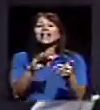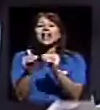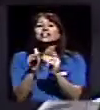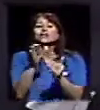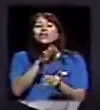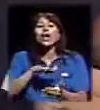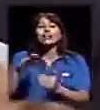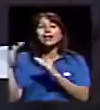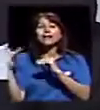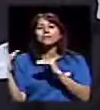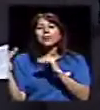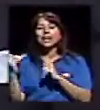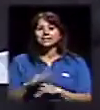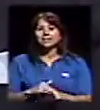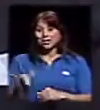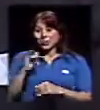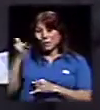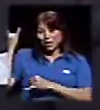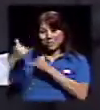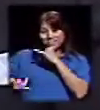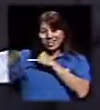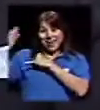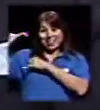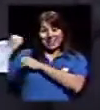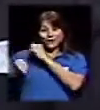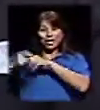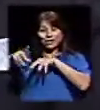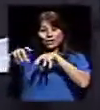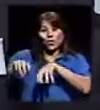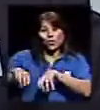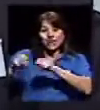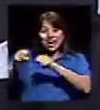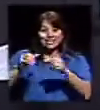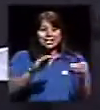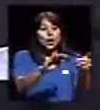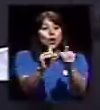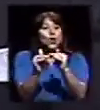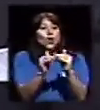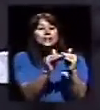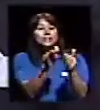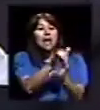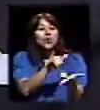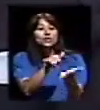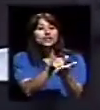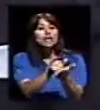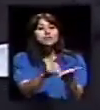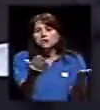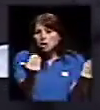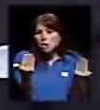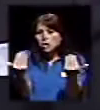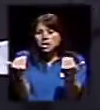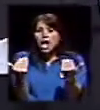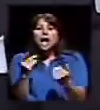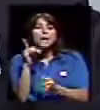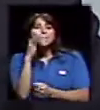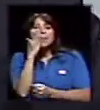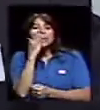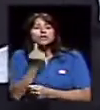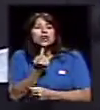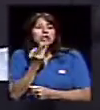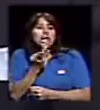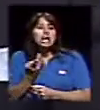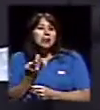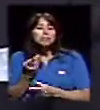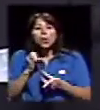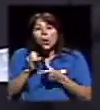como al final de la colonia era la ciudad que recogía la madre soltera o el hijo menor o el